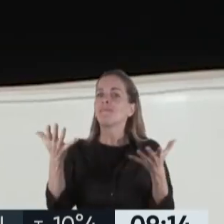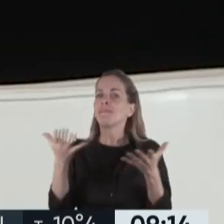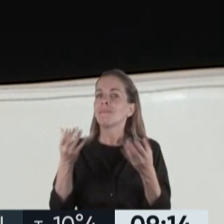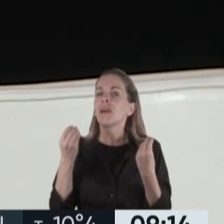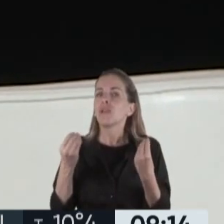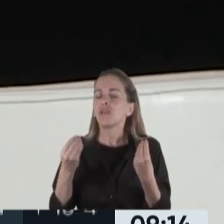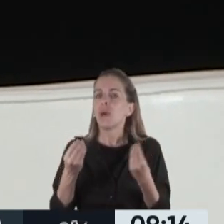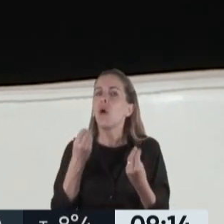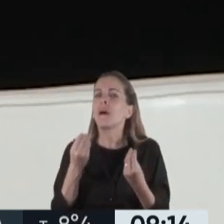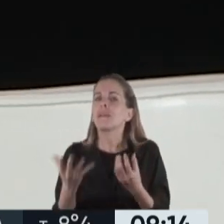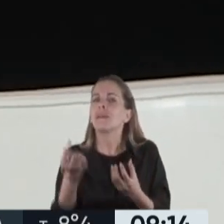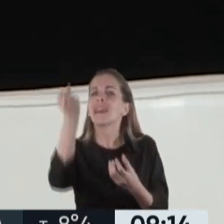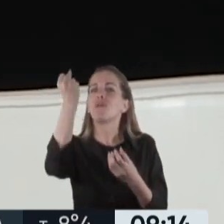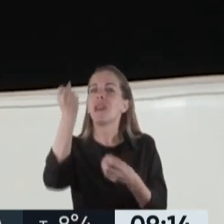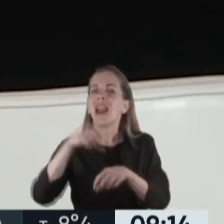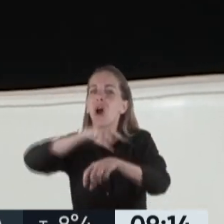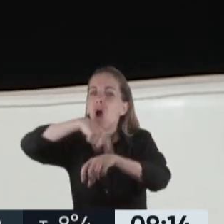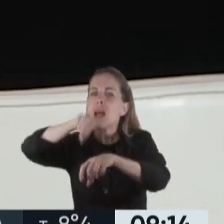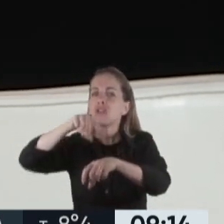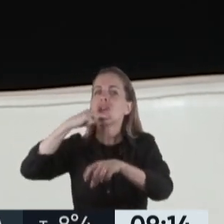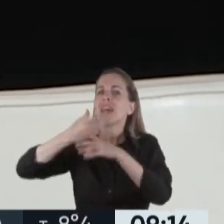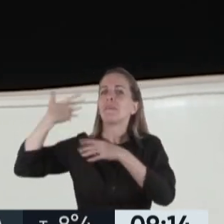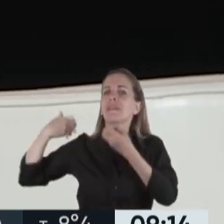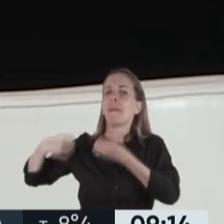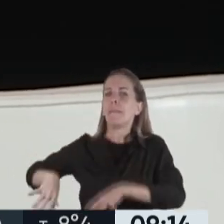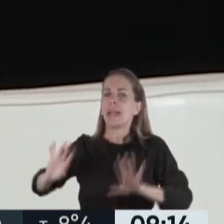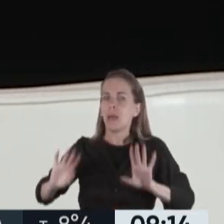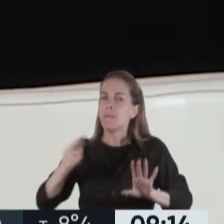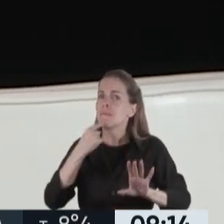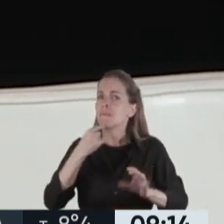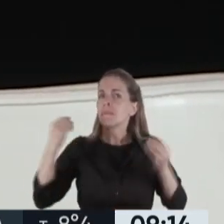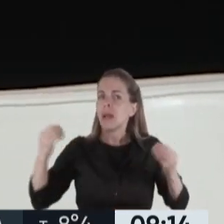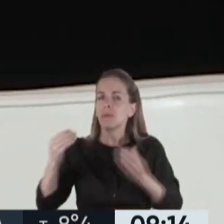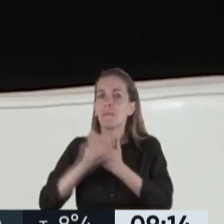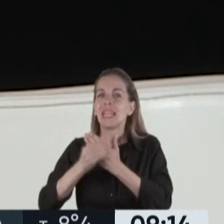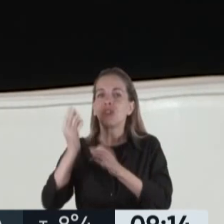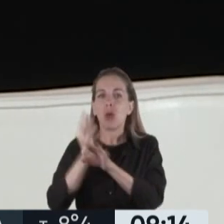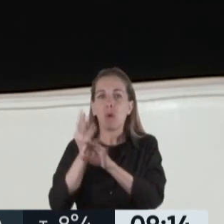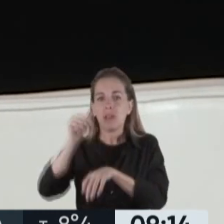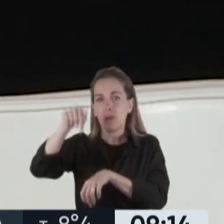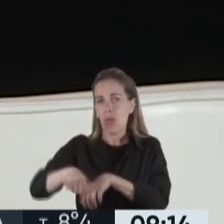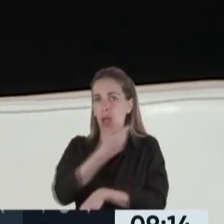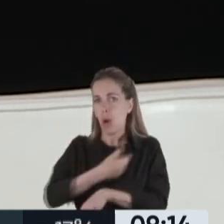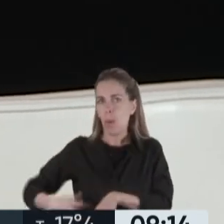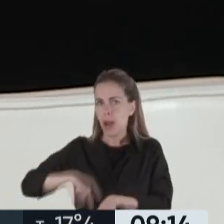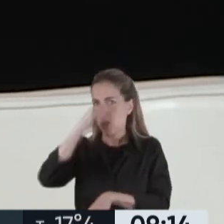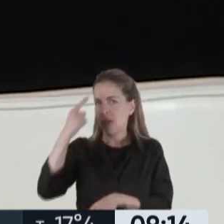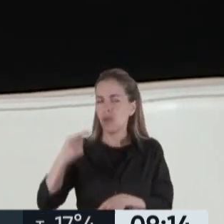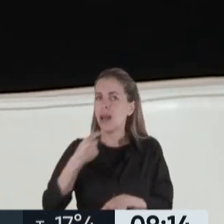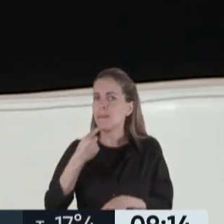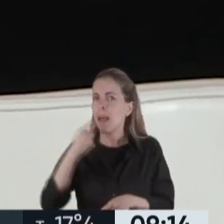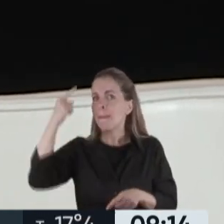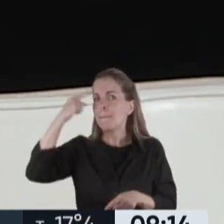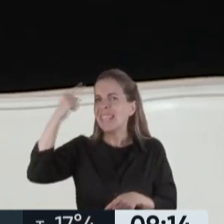poder recuperar estas horas de escolaridad perdidas. ¿El gobierno, a través de su ministro de Educación, Jaime Parsic, analiza la